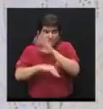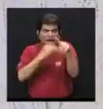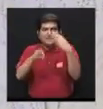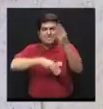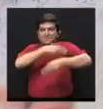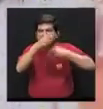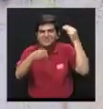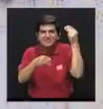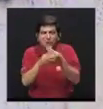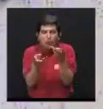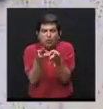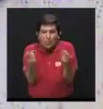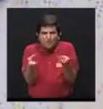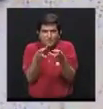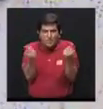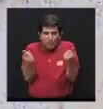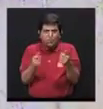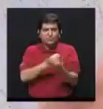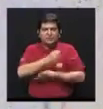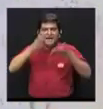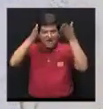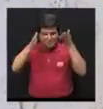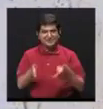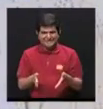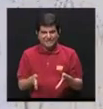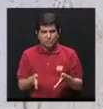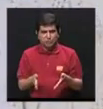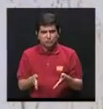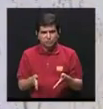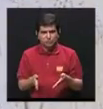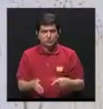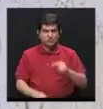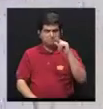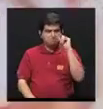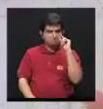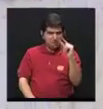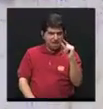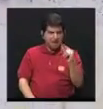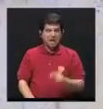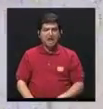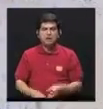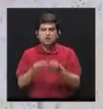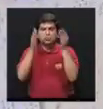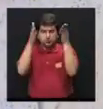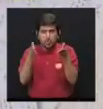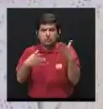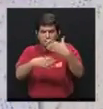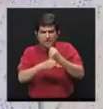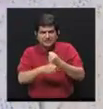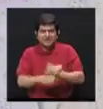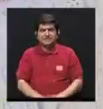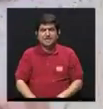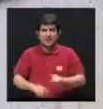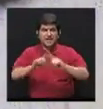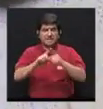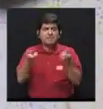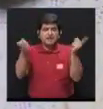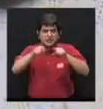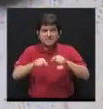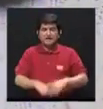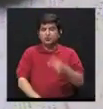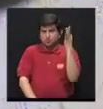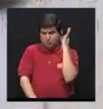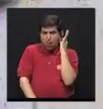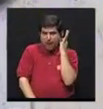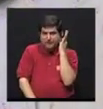producidas por campesinos, y por pequeños productores en muchos casos campesinas, y que ahora